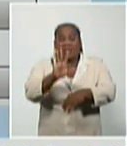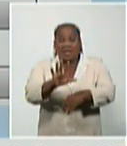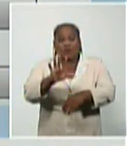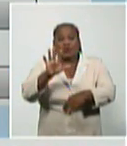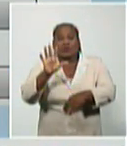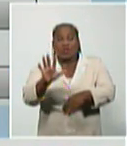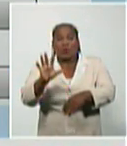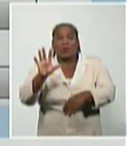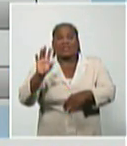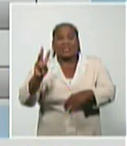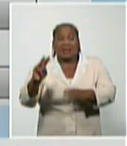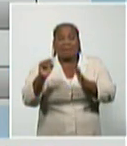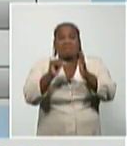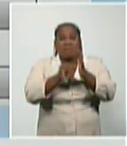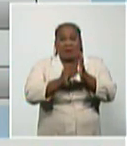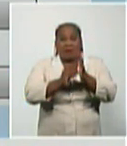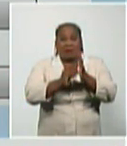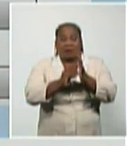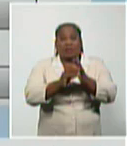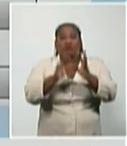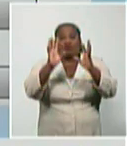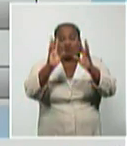hace un total ya de